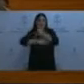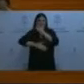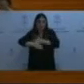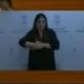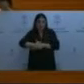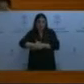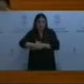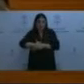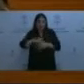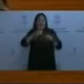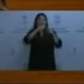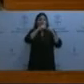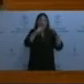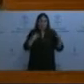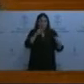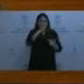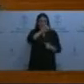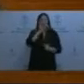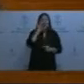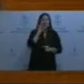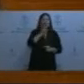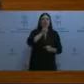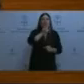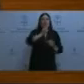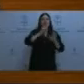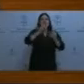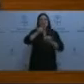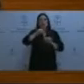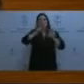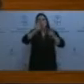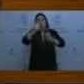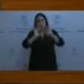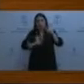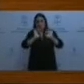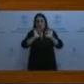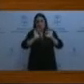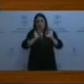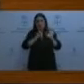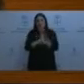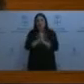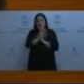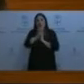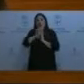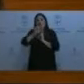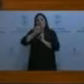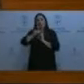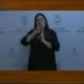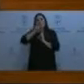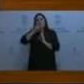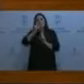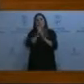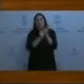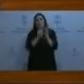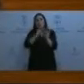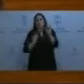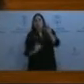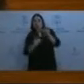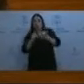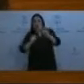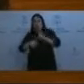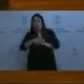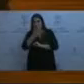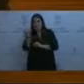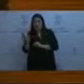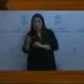fue, en Asturias, en 2014, del 26,8%, 11,2 puntos por debajo de la media. Y, además, es la